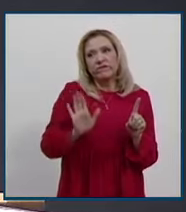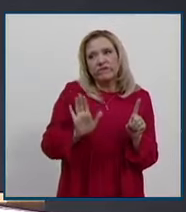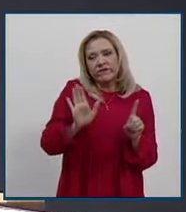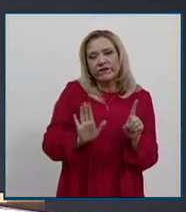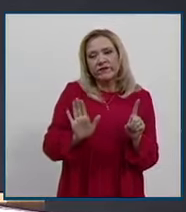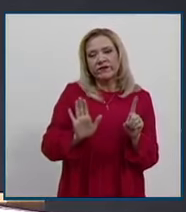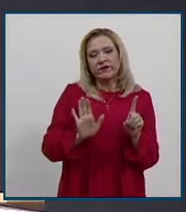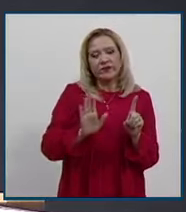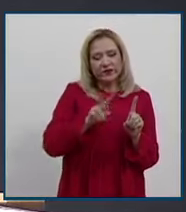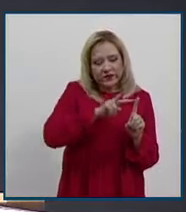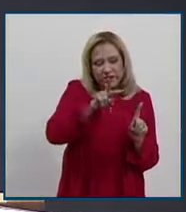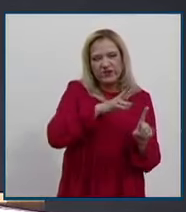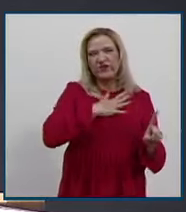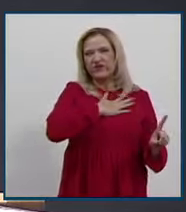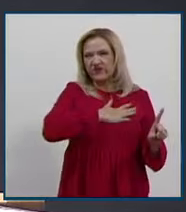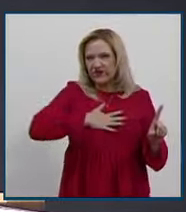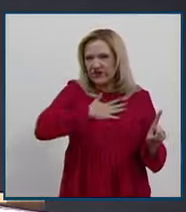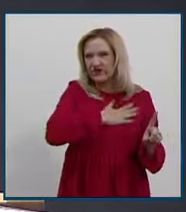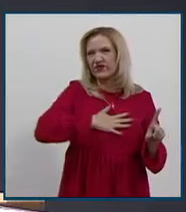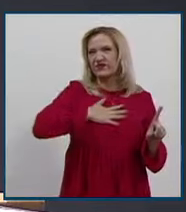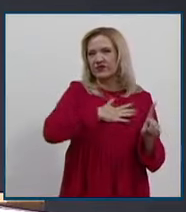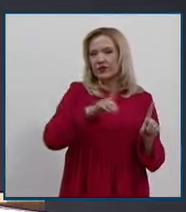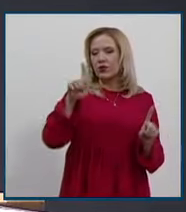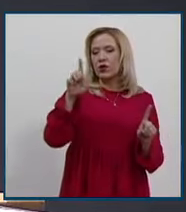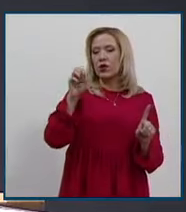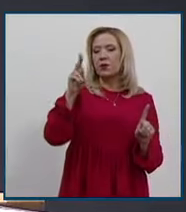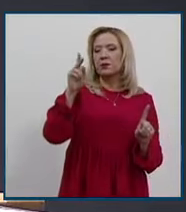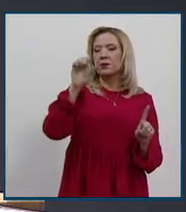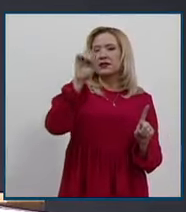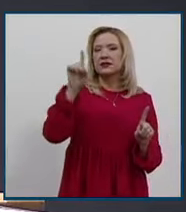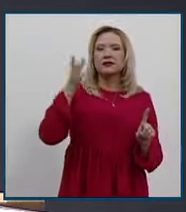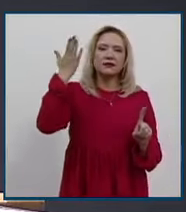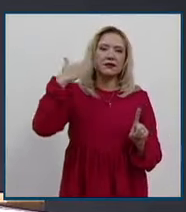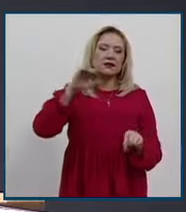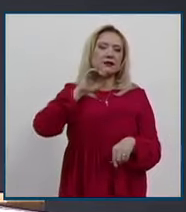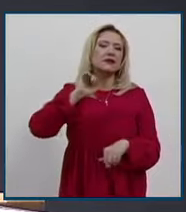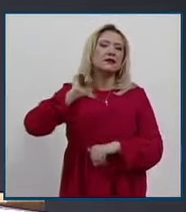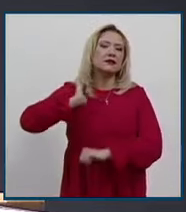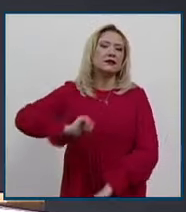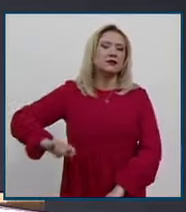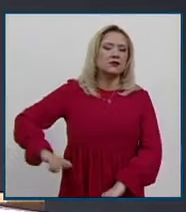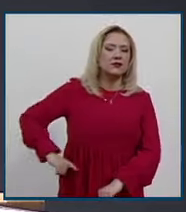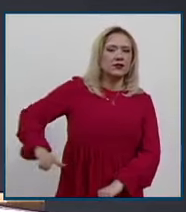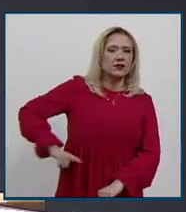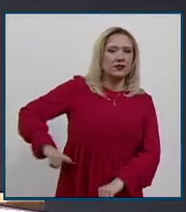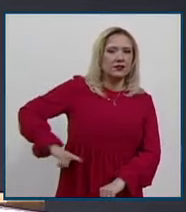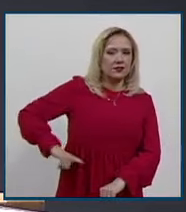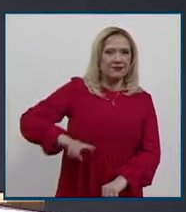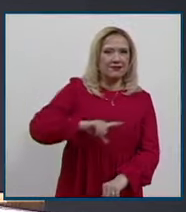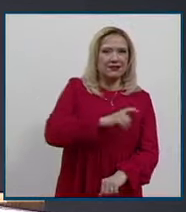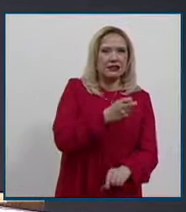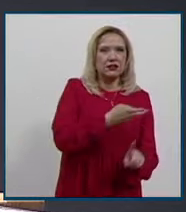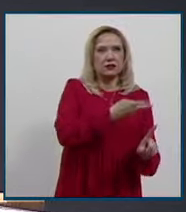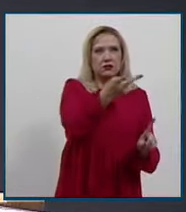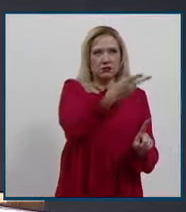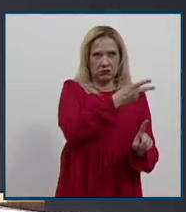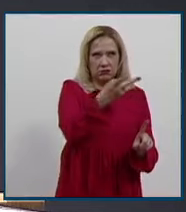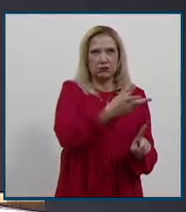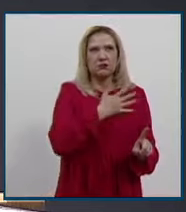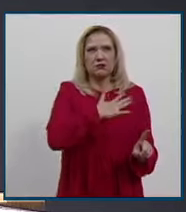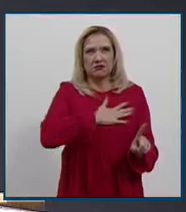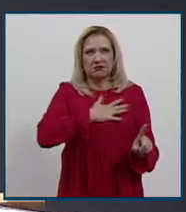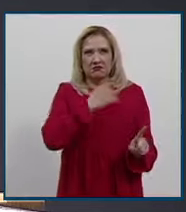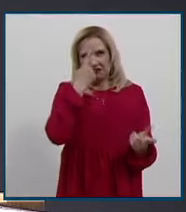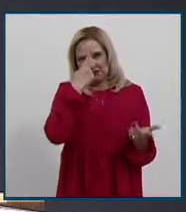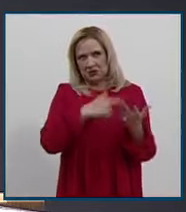relación sentimental Lo cierto es que de inmediato rectificó su comentario en el sentido de precisar que